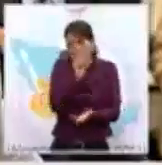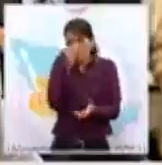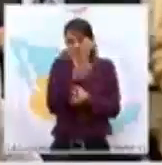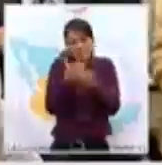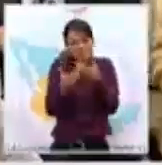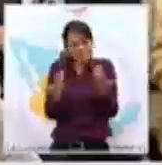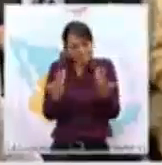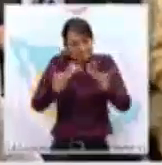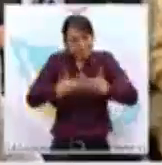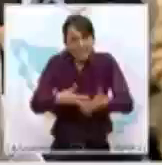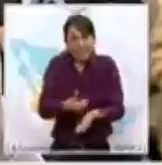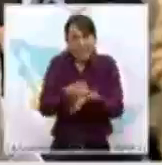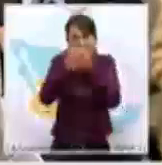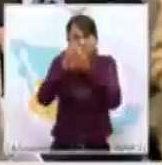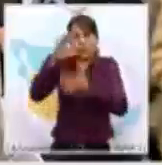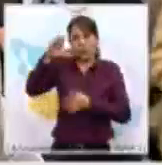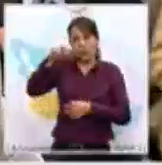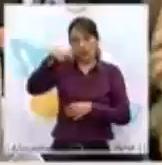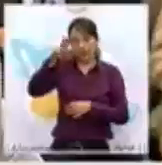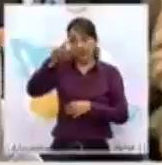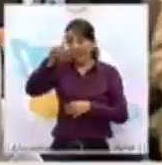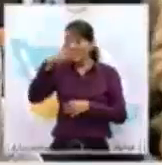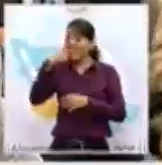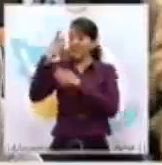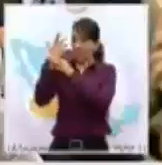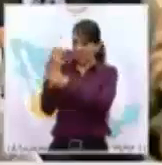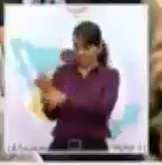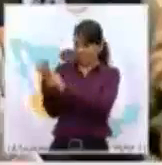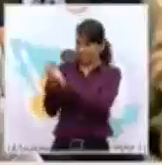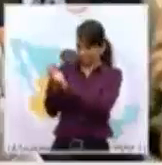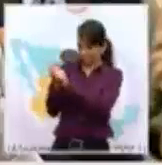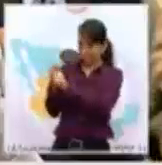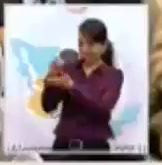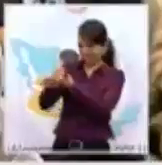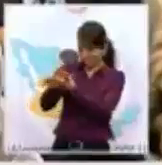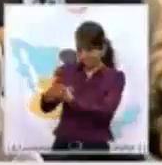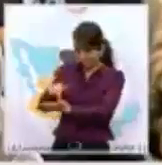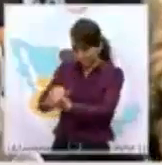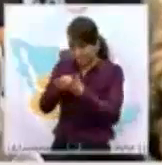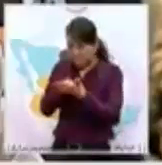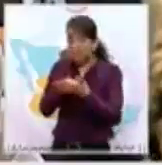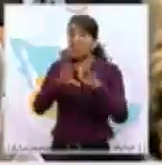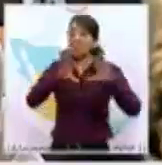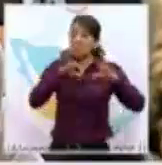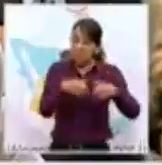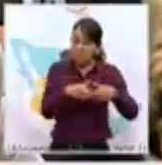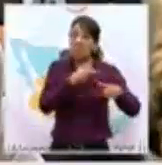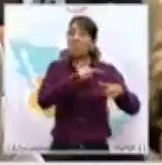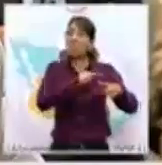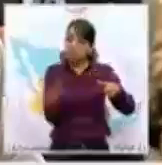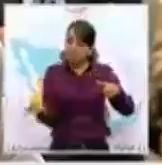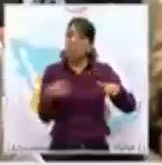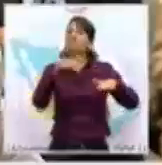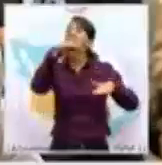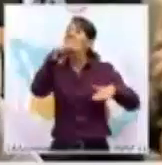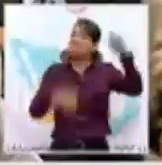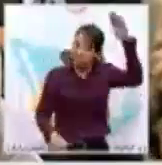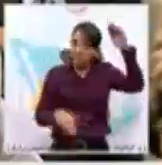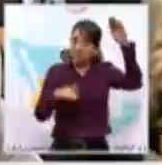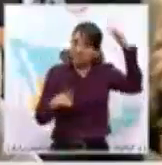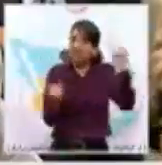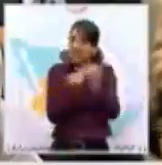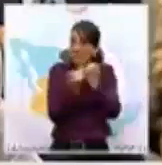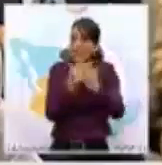las comunidades más pobres también son más desiguales, que no era la hipótesis